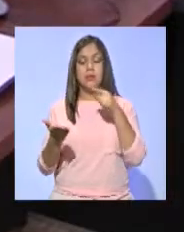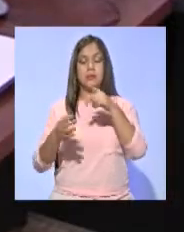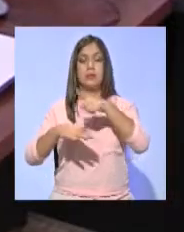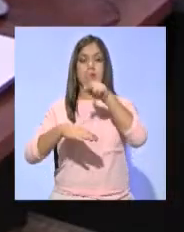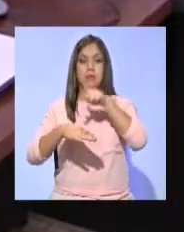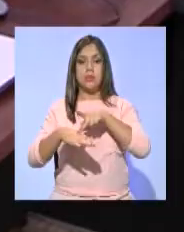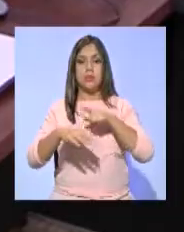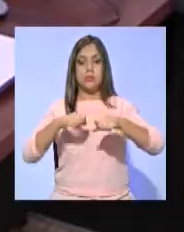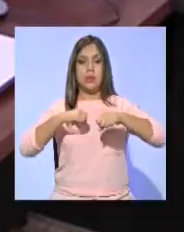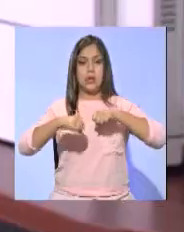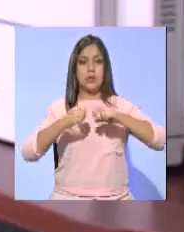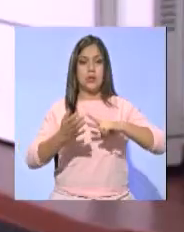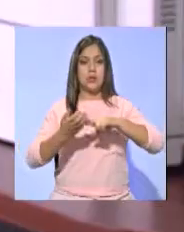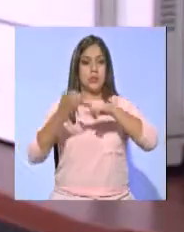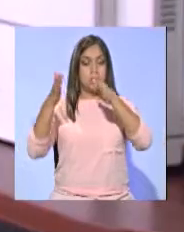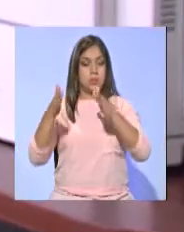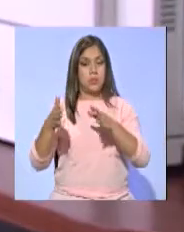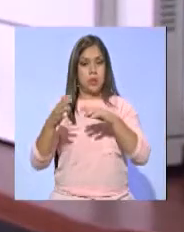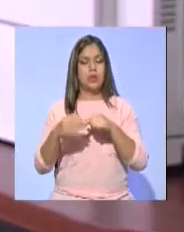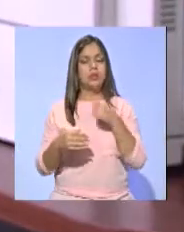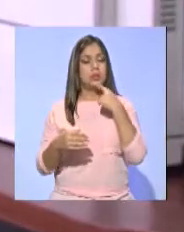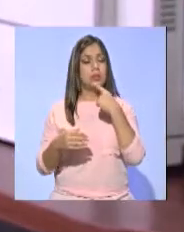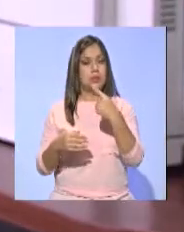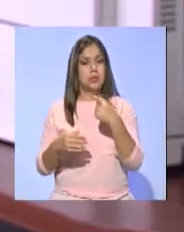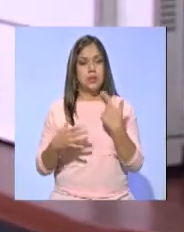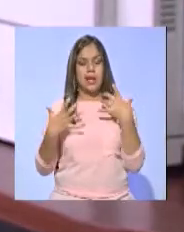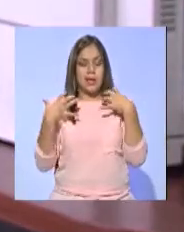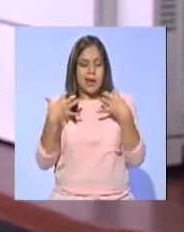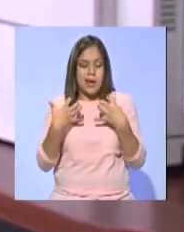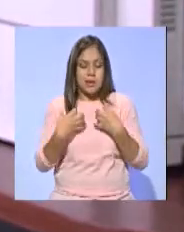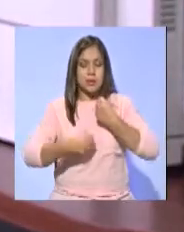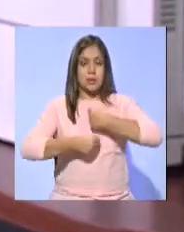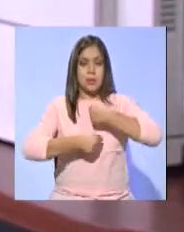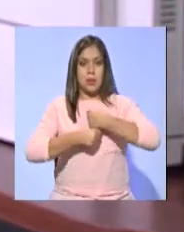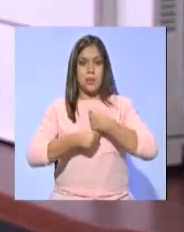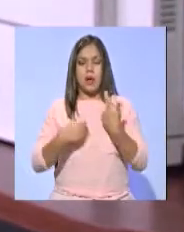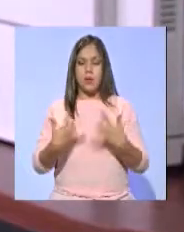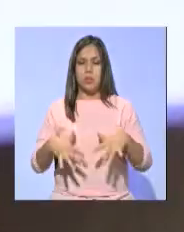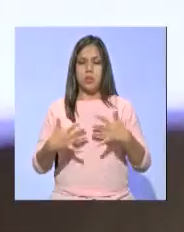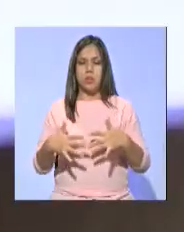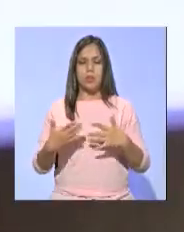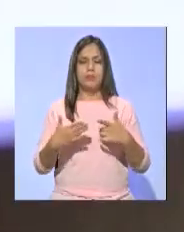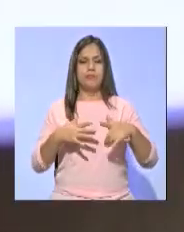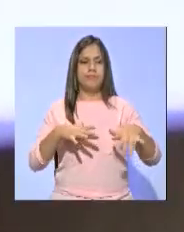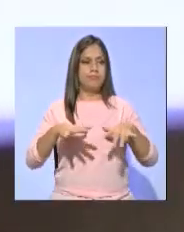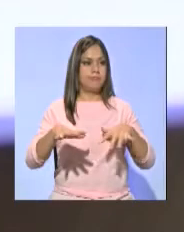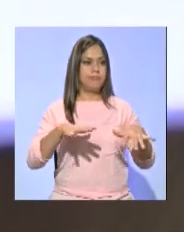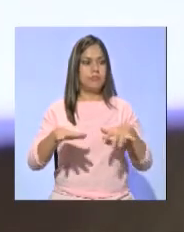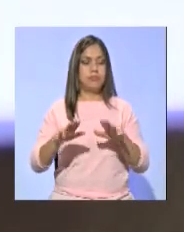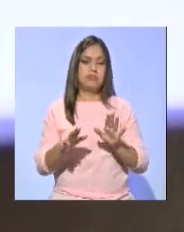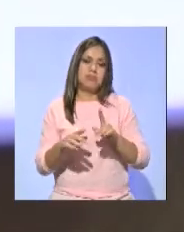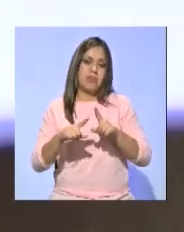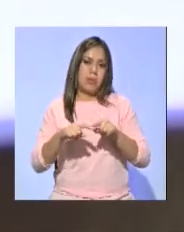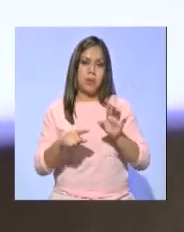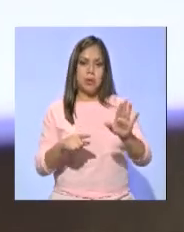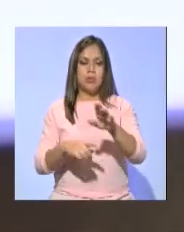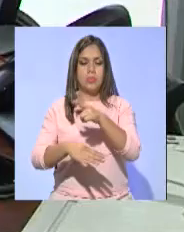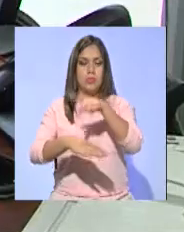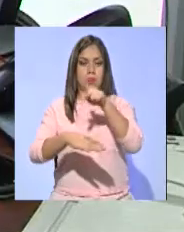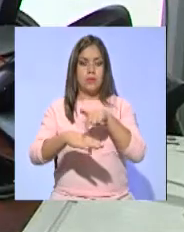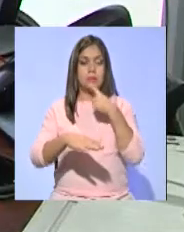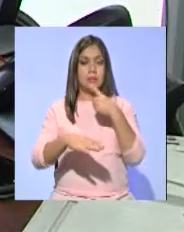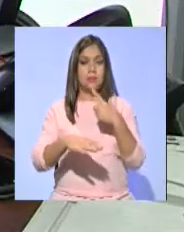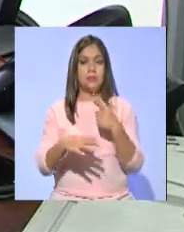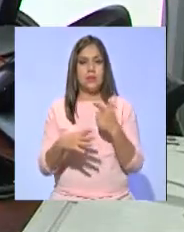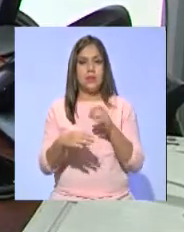en gestión de talento humano, explica que el estrés laboral o la presión de trabajo, según la dinámica de la profesión, no se considera